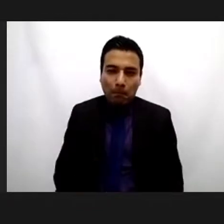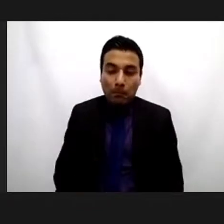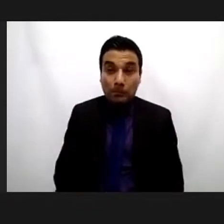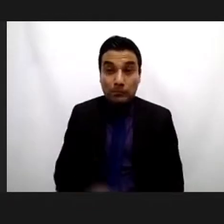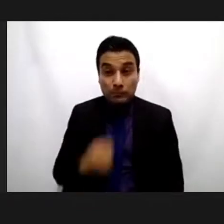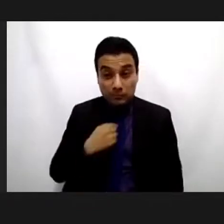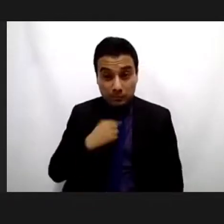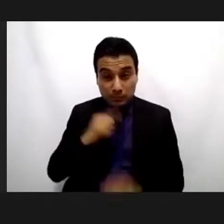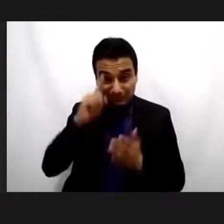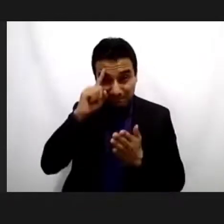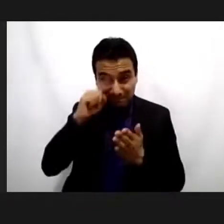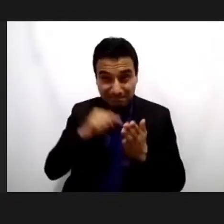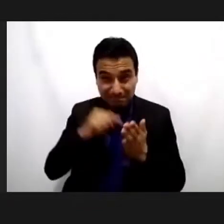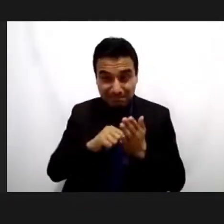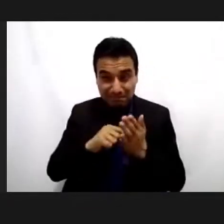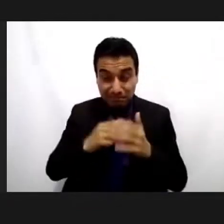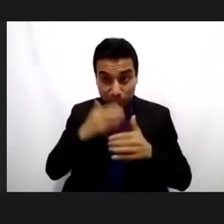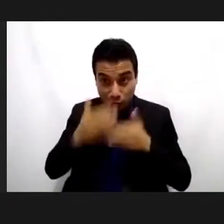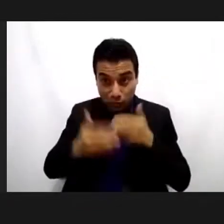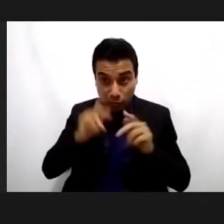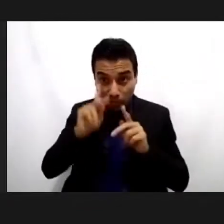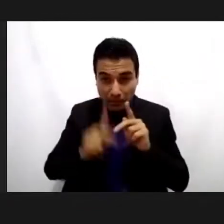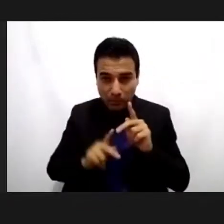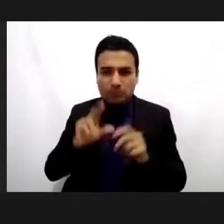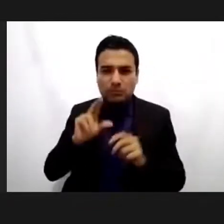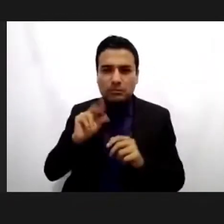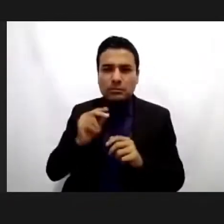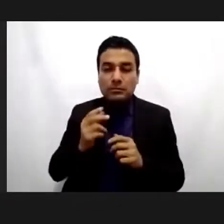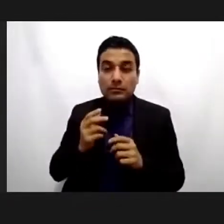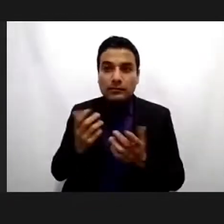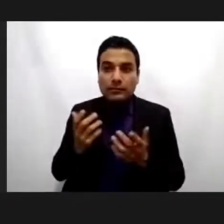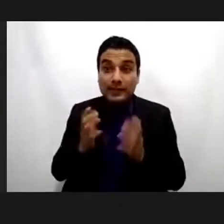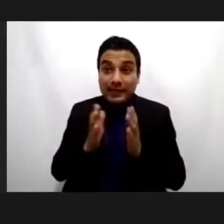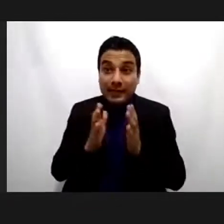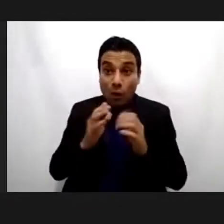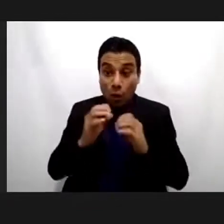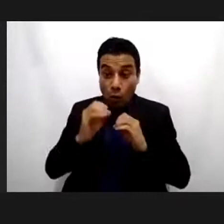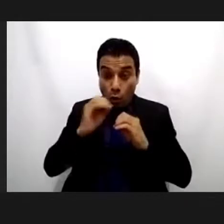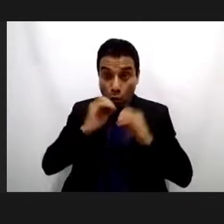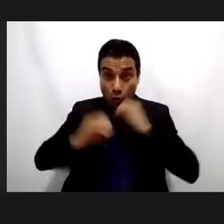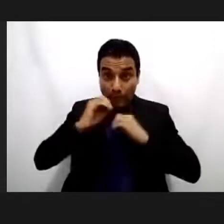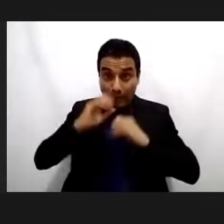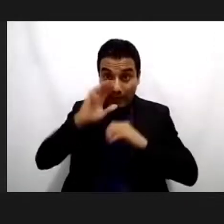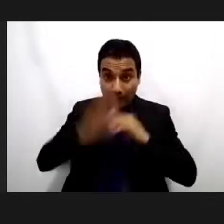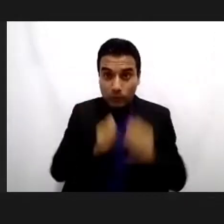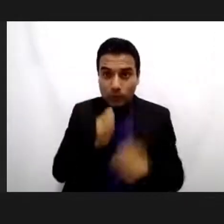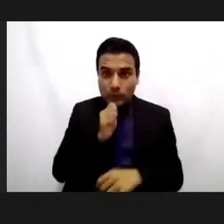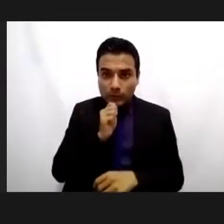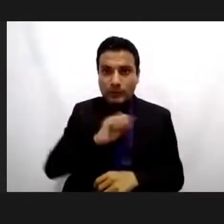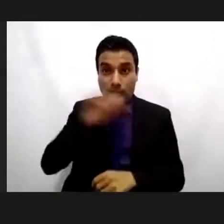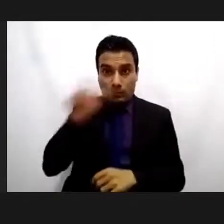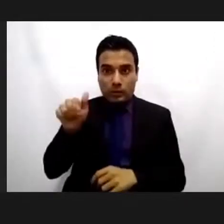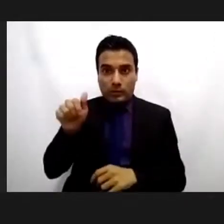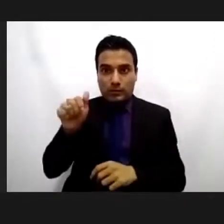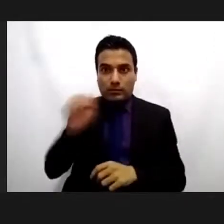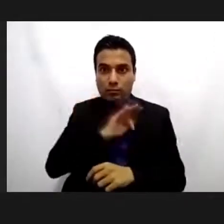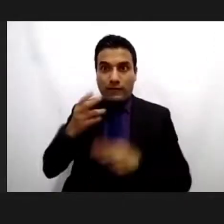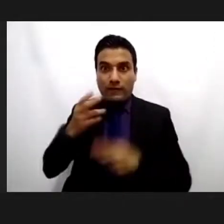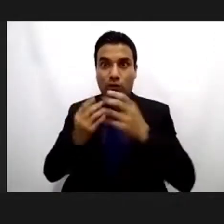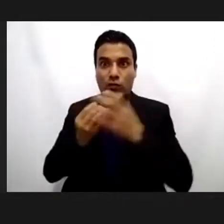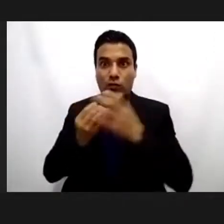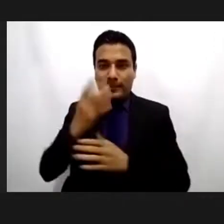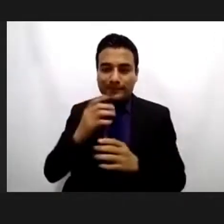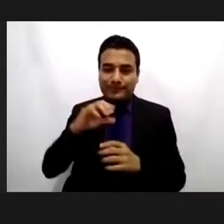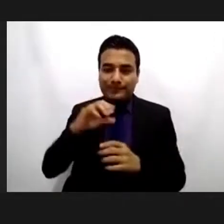incompleto, porque creo que aún sin terminar la obra, esto abre el camino a una cosa nueva. Hoy hablábamos con